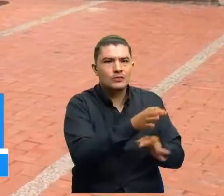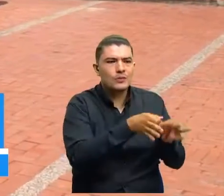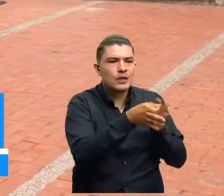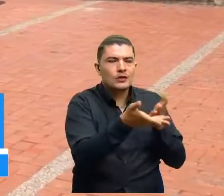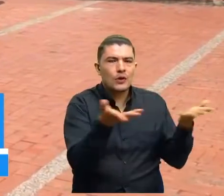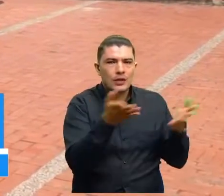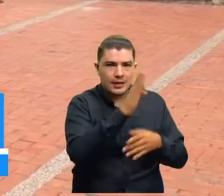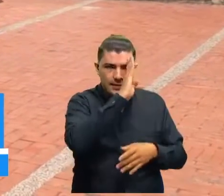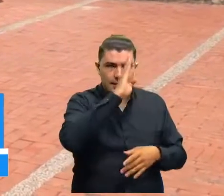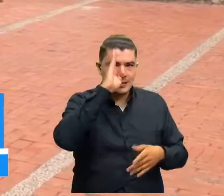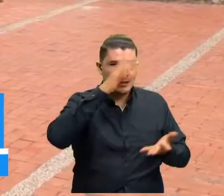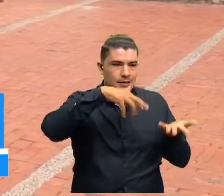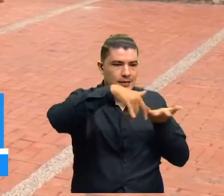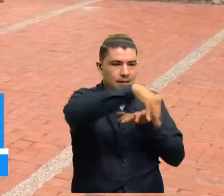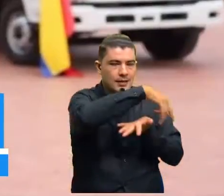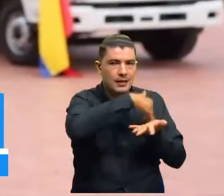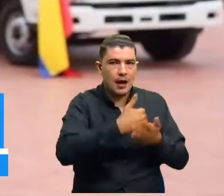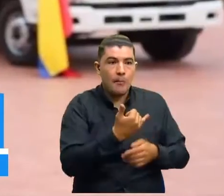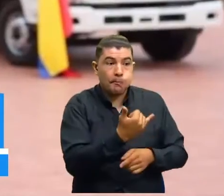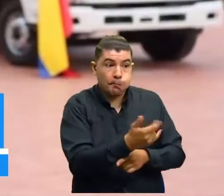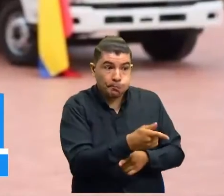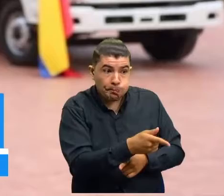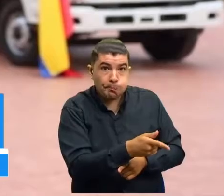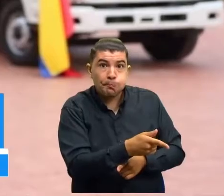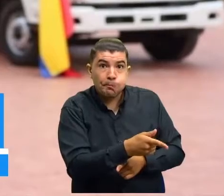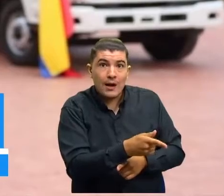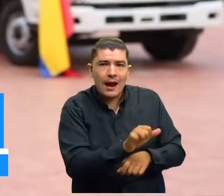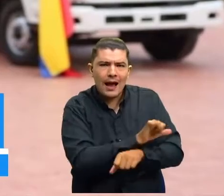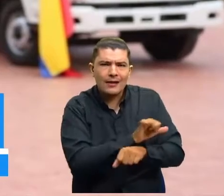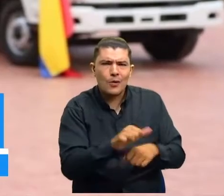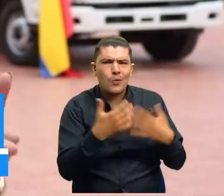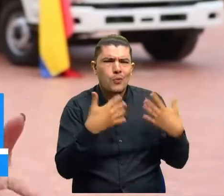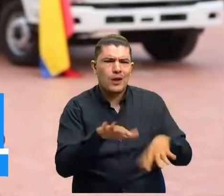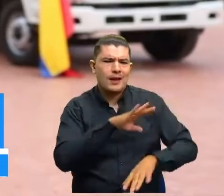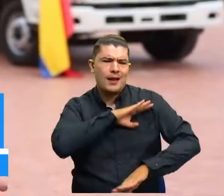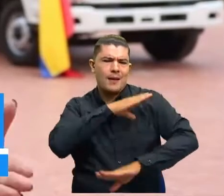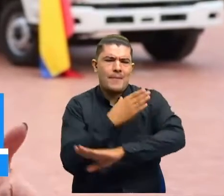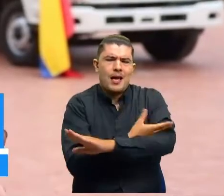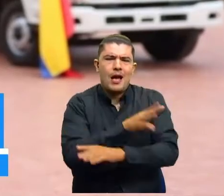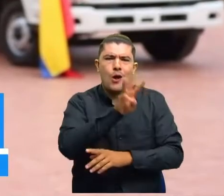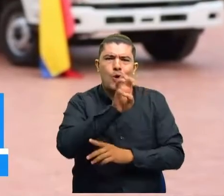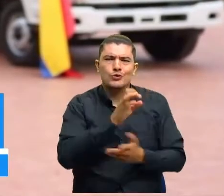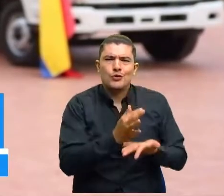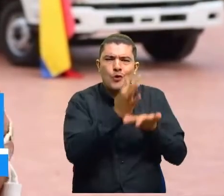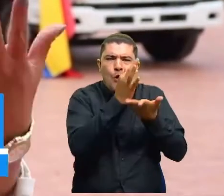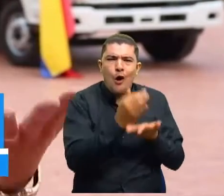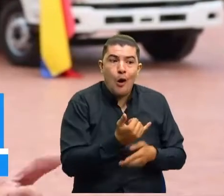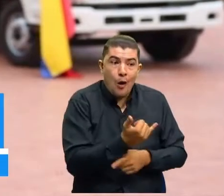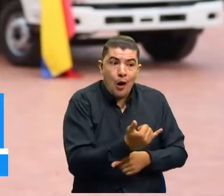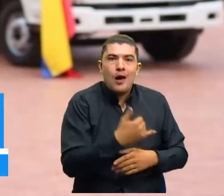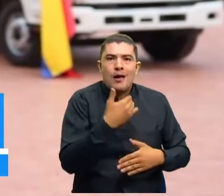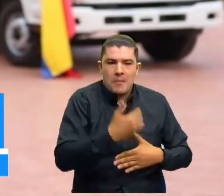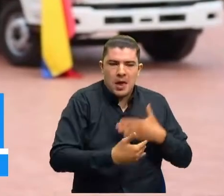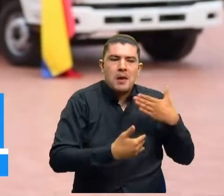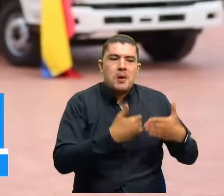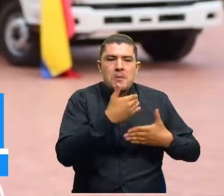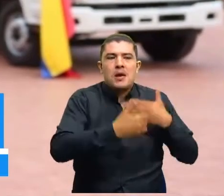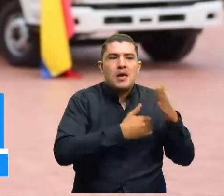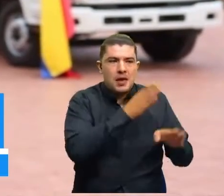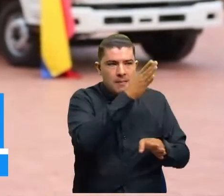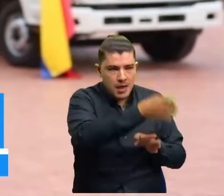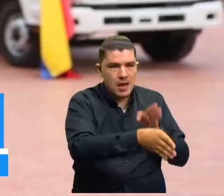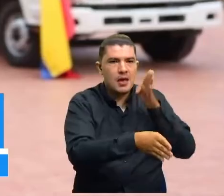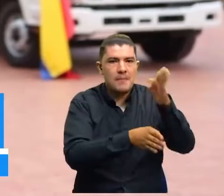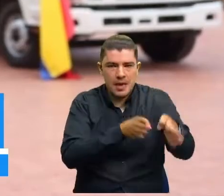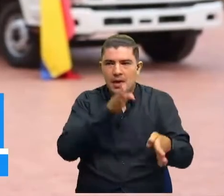de San Gil, Santander. Tiene una capacidad para 8 toneladas, con lo que esperamos poder ir a nuestras veredas también